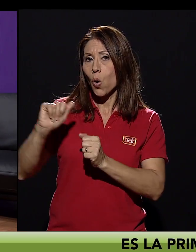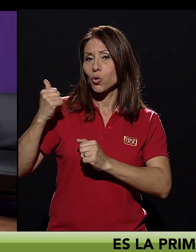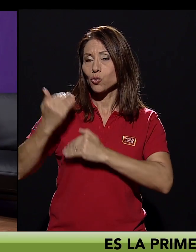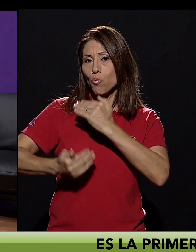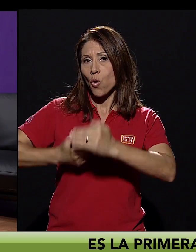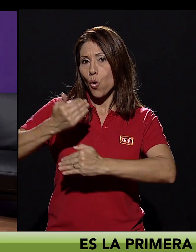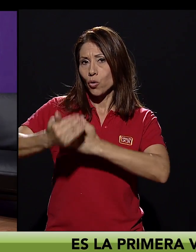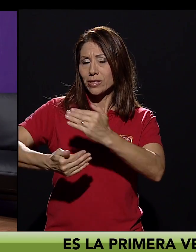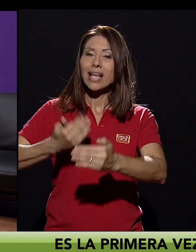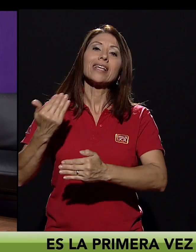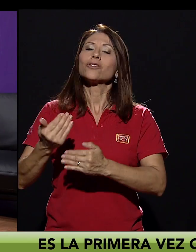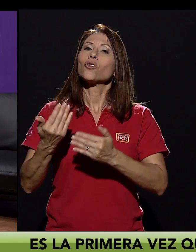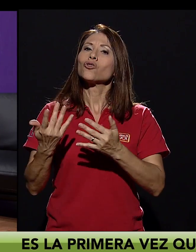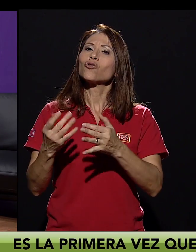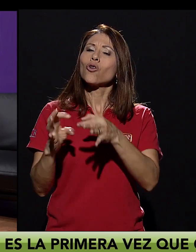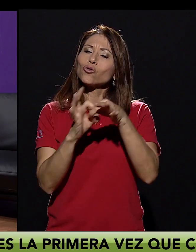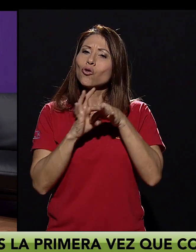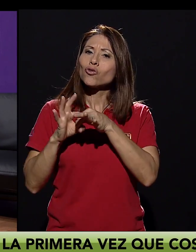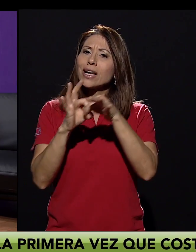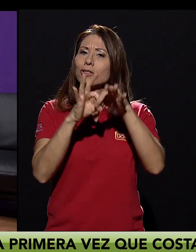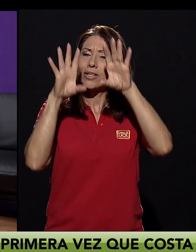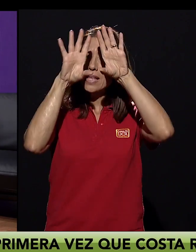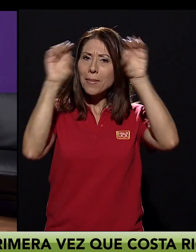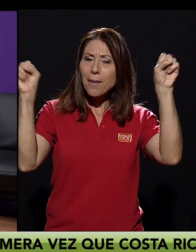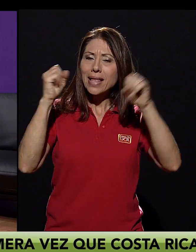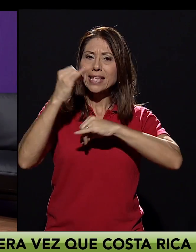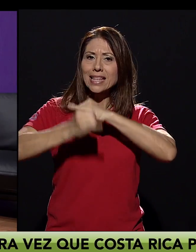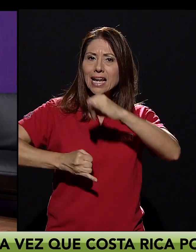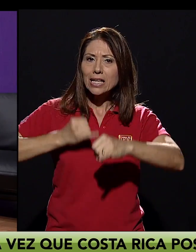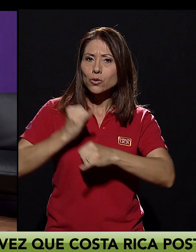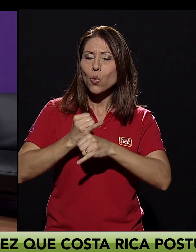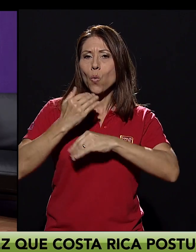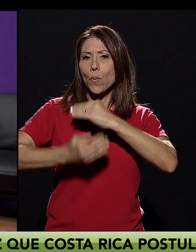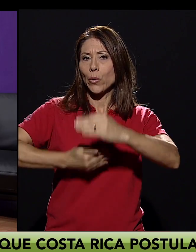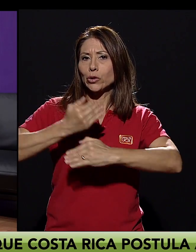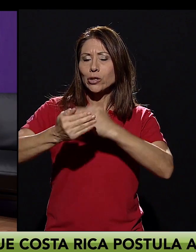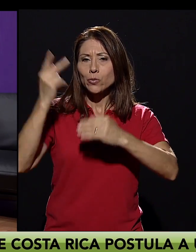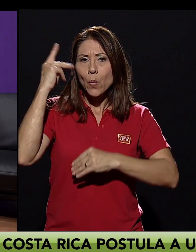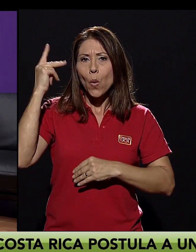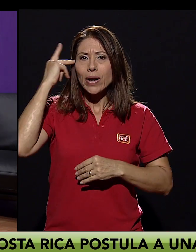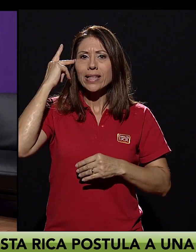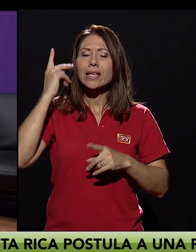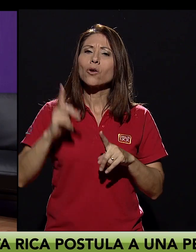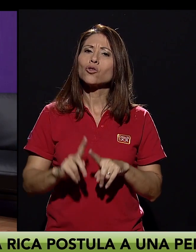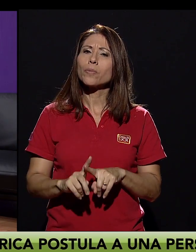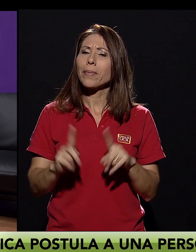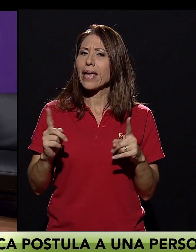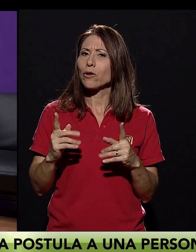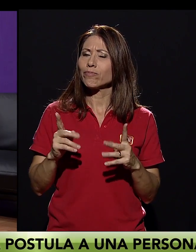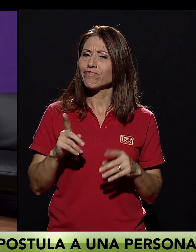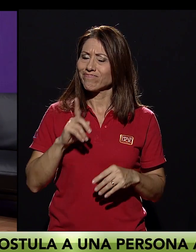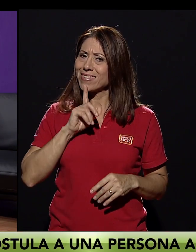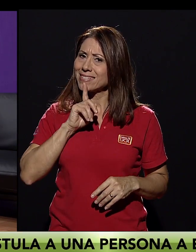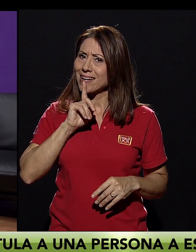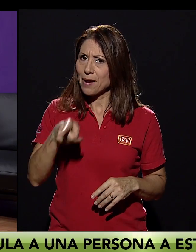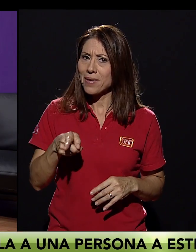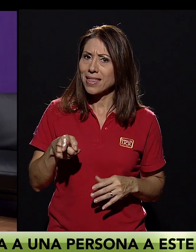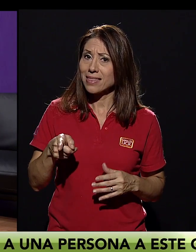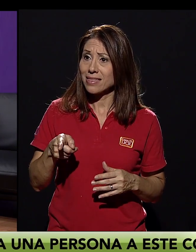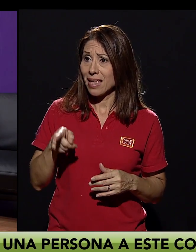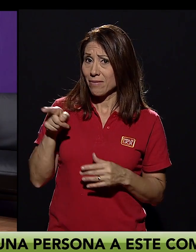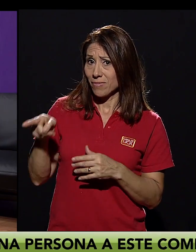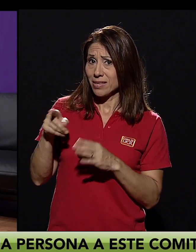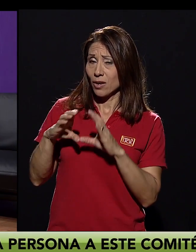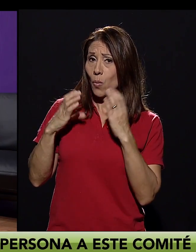procesos, ¿verdad? Es un proceso de relaciones diplomáticas internacionales, procesos políticos, pero ¿qué tanto puede incidir realmente